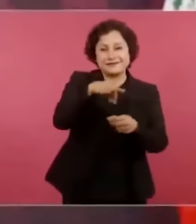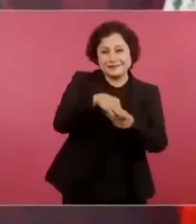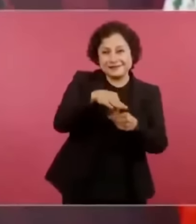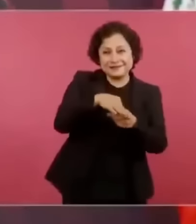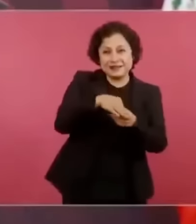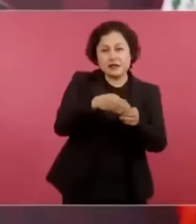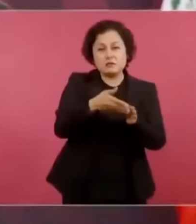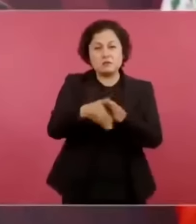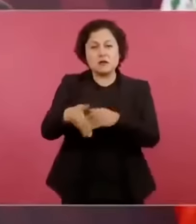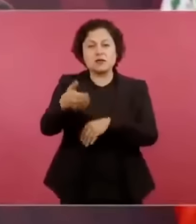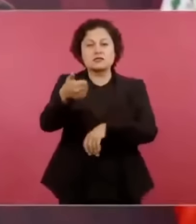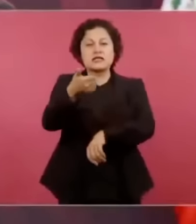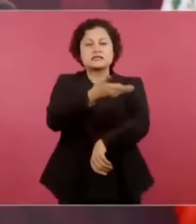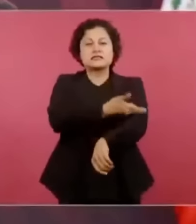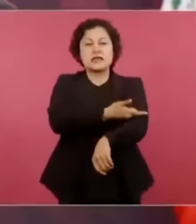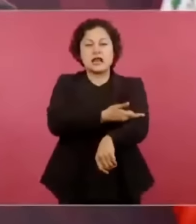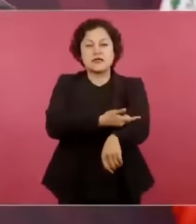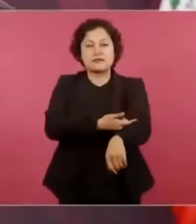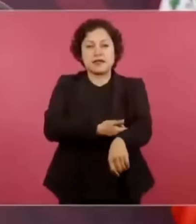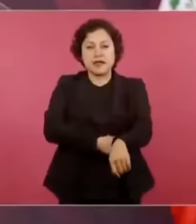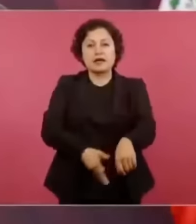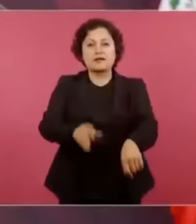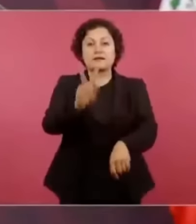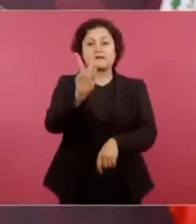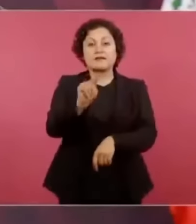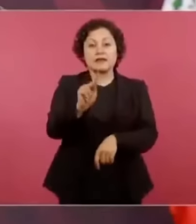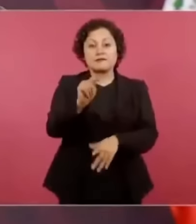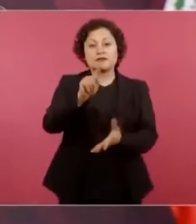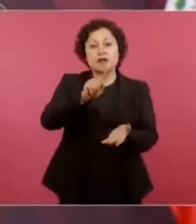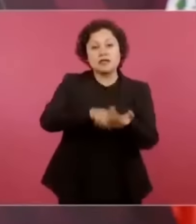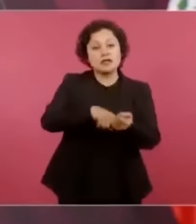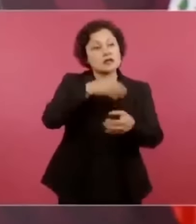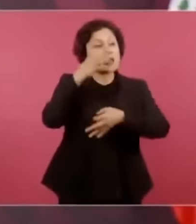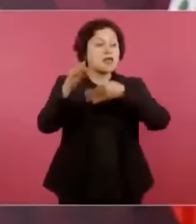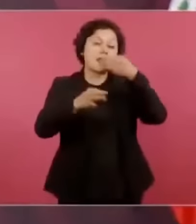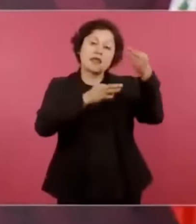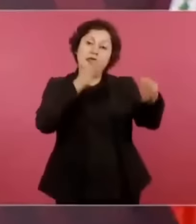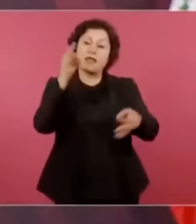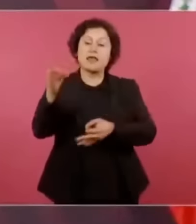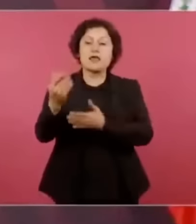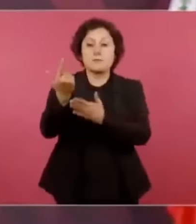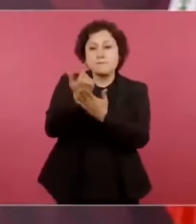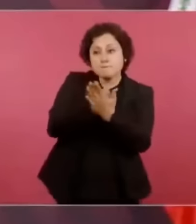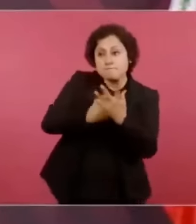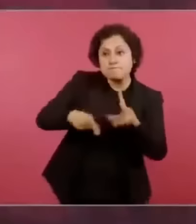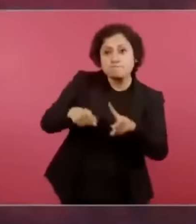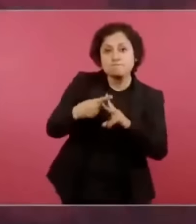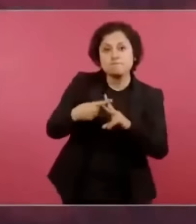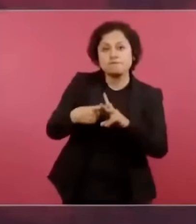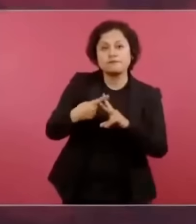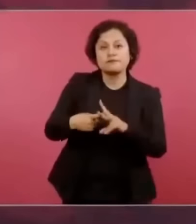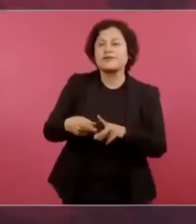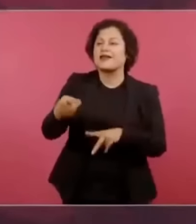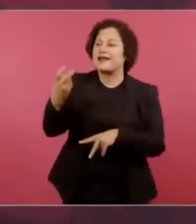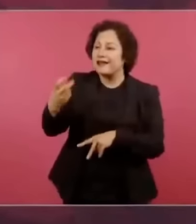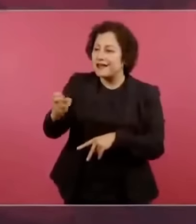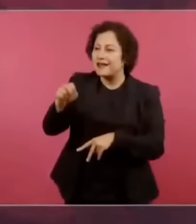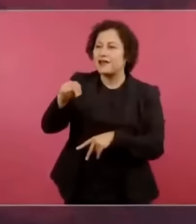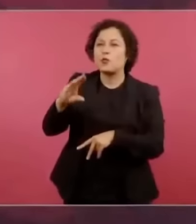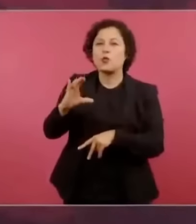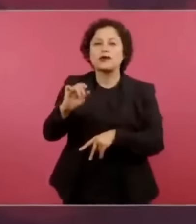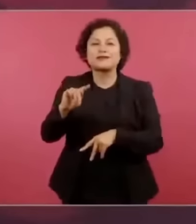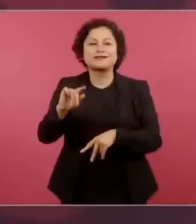las elecciones, de los resultados de las elecciones, encuestas de salida, y en el caso de